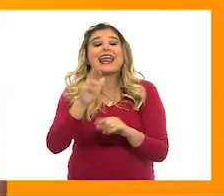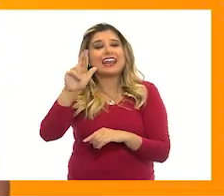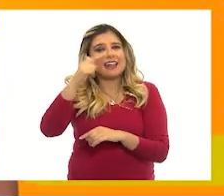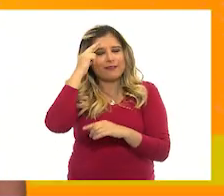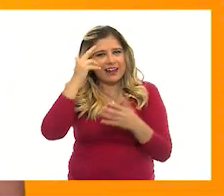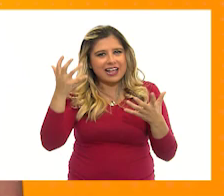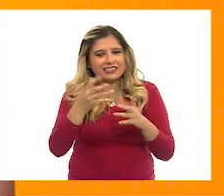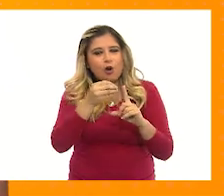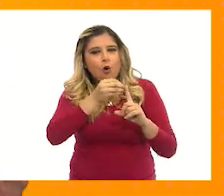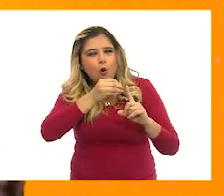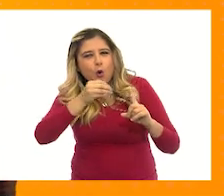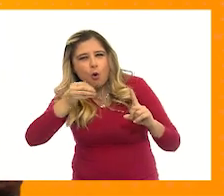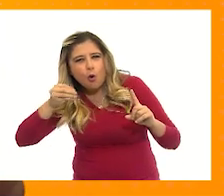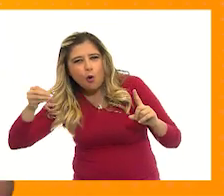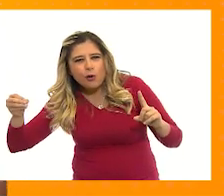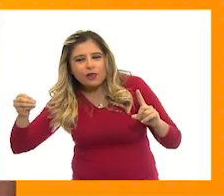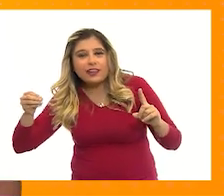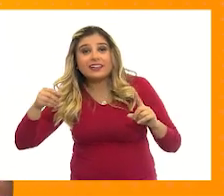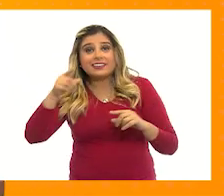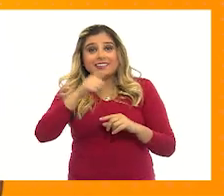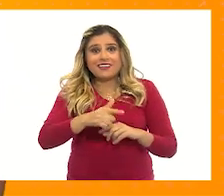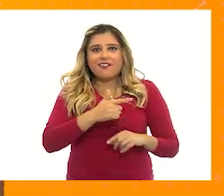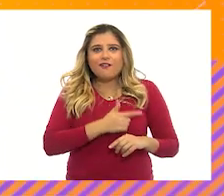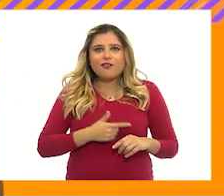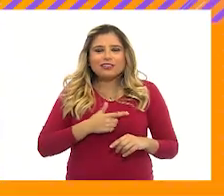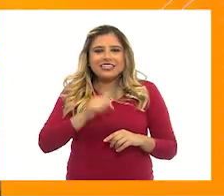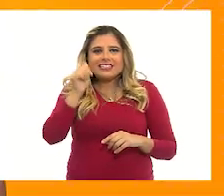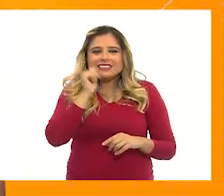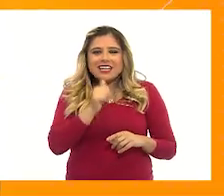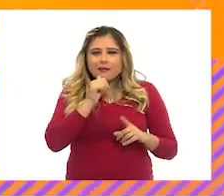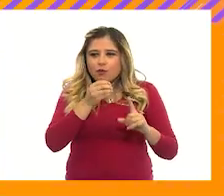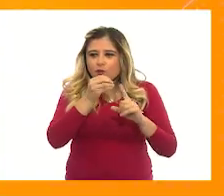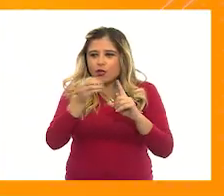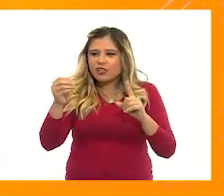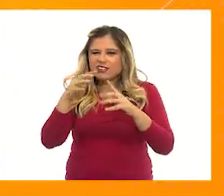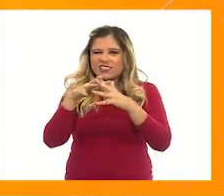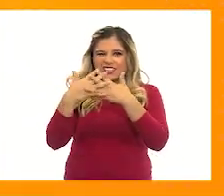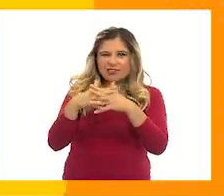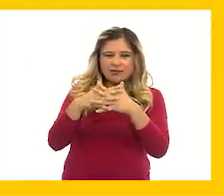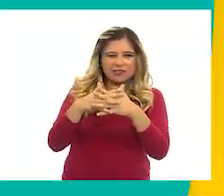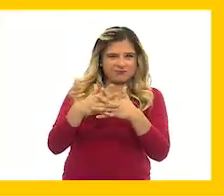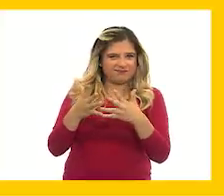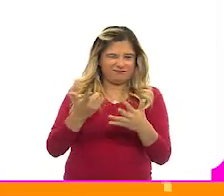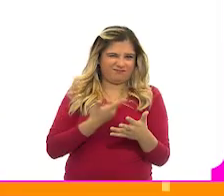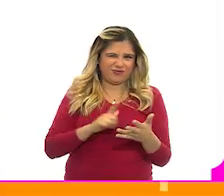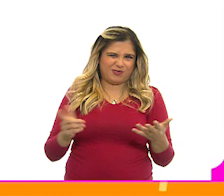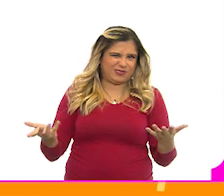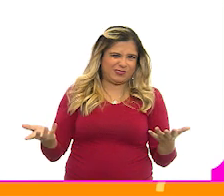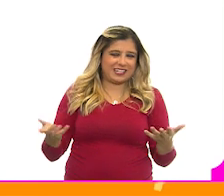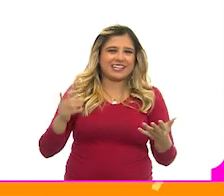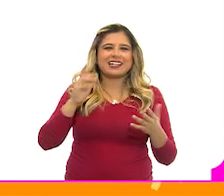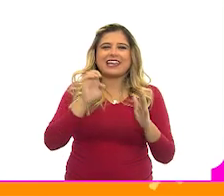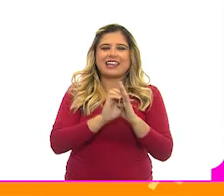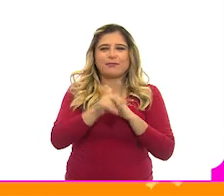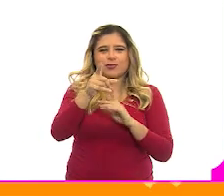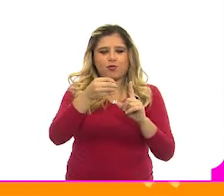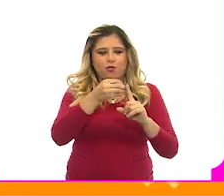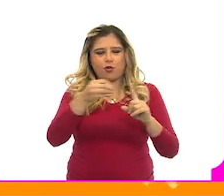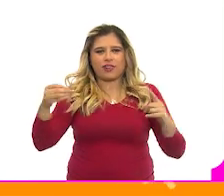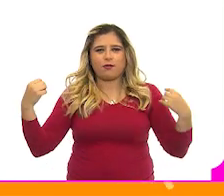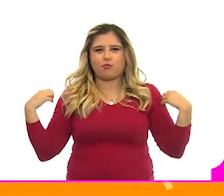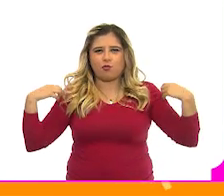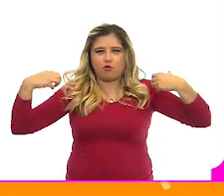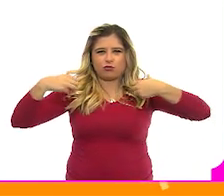de manera ordenada. ¿No te gustaría que todo quedara más revuelto o desordenado, verdad? Si empezaras a ordenar tu